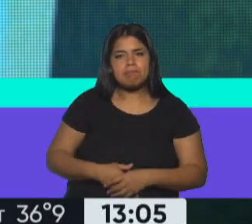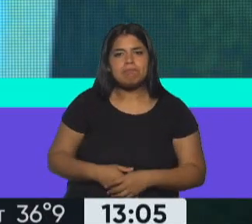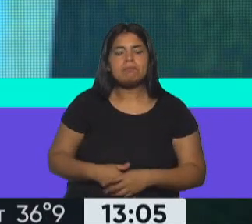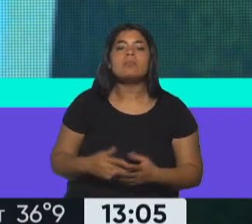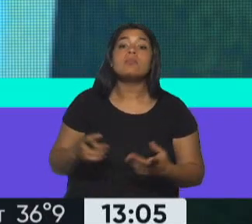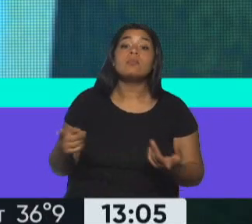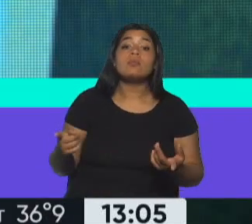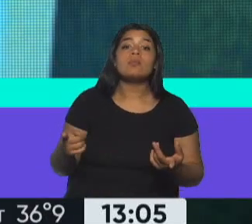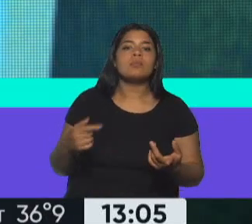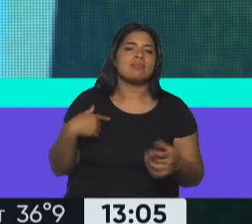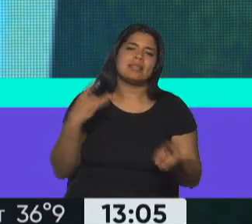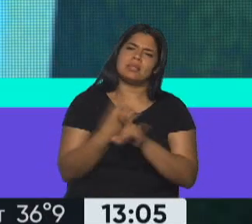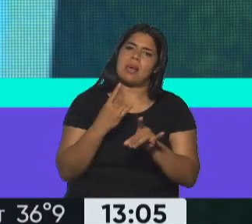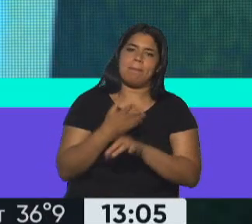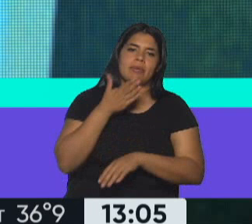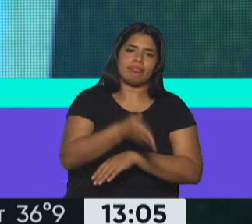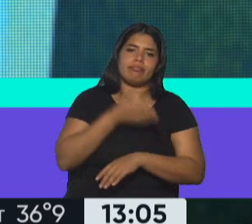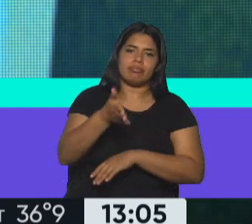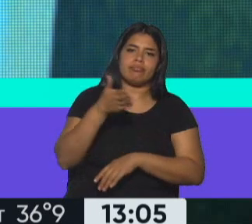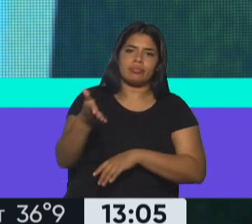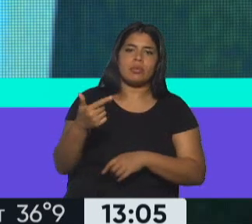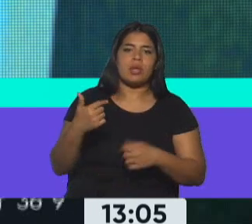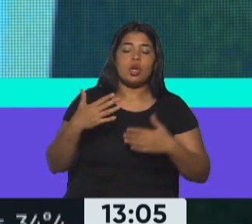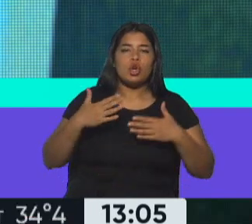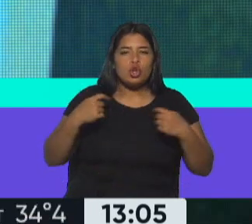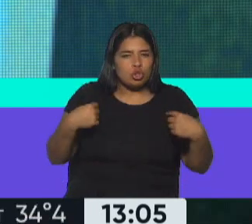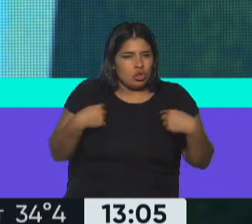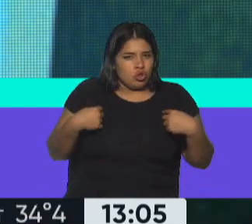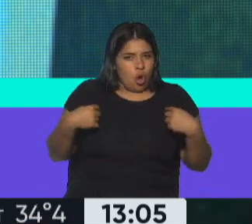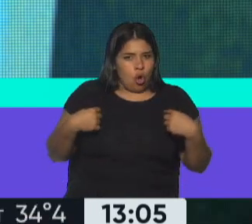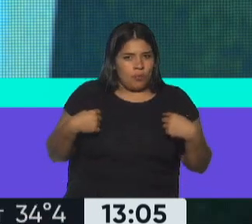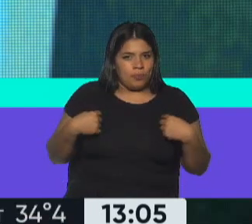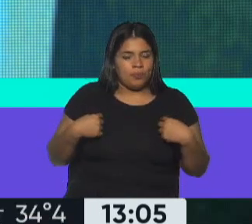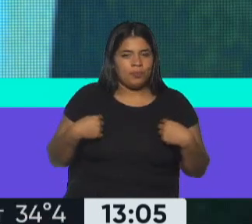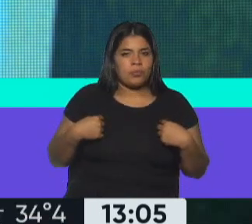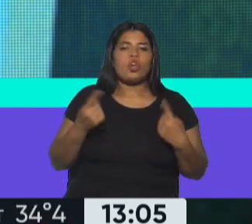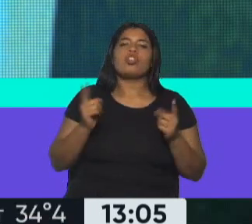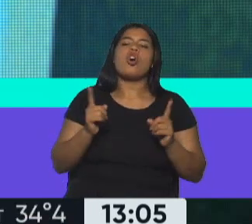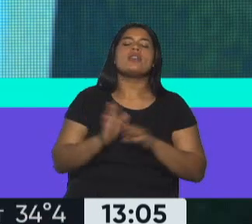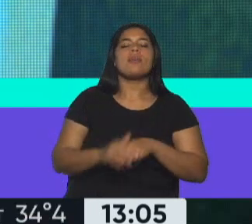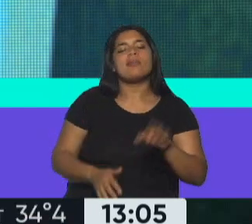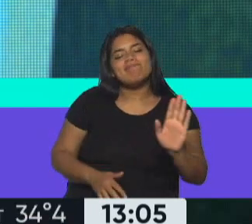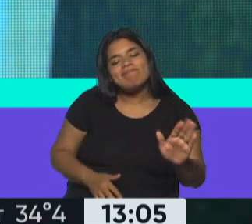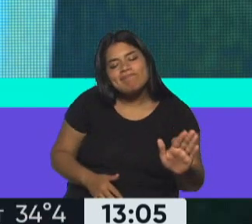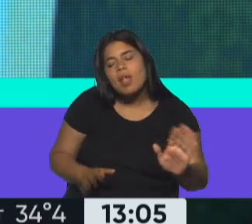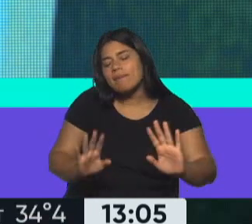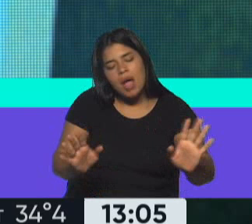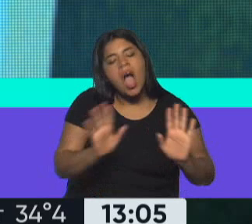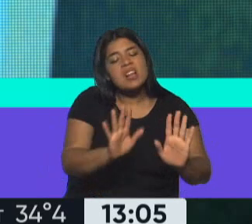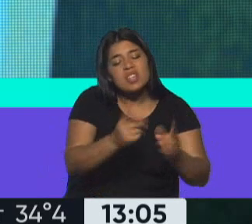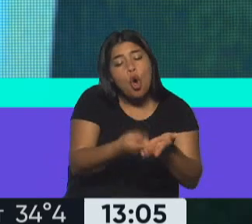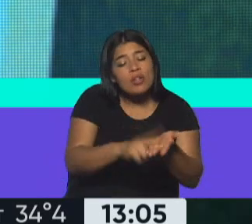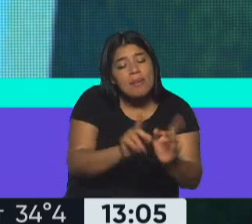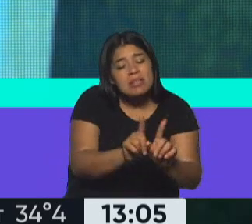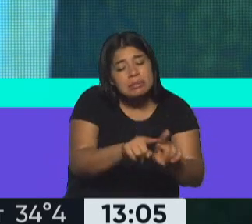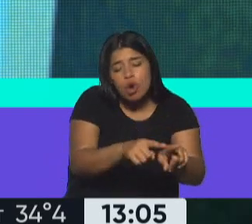voy siempre pero mi lugar no es el lugar de una palmadita en el hombre se le no lo hagas más y